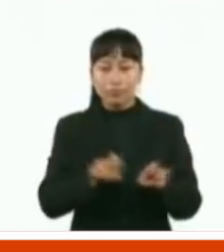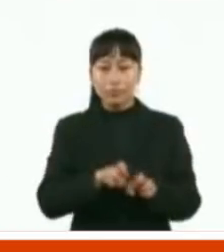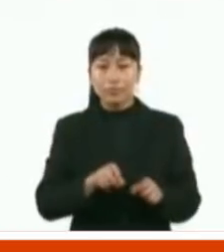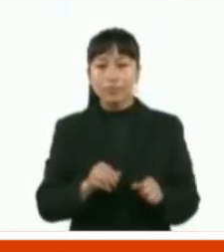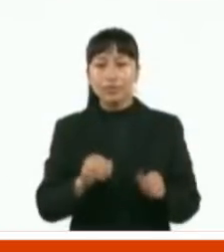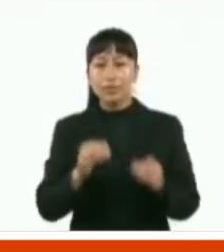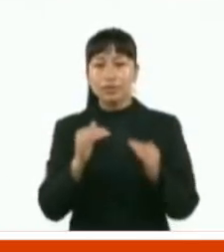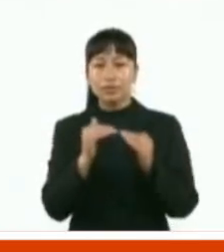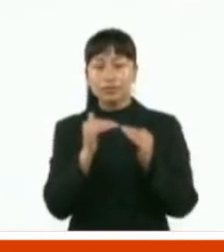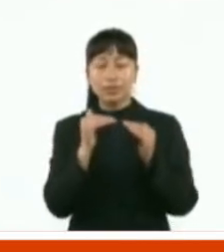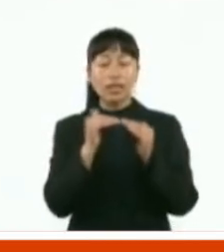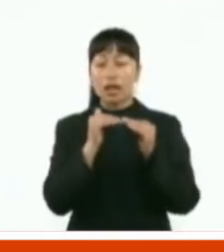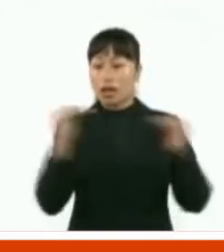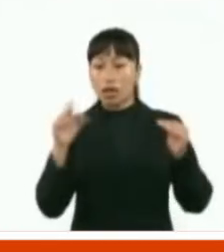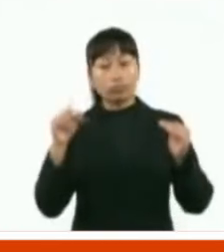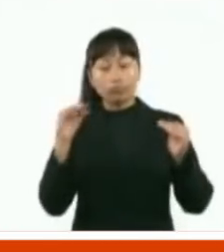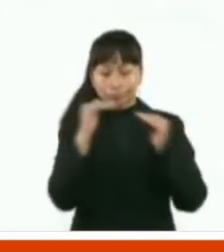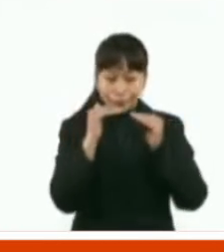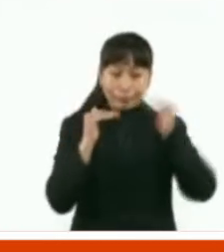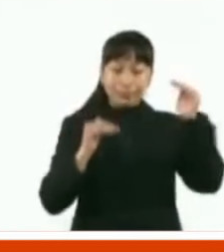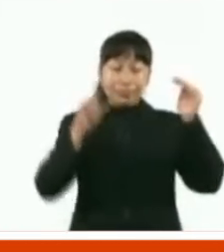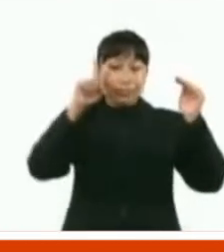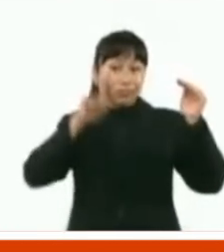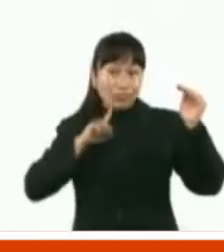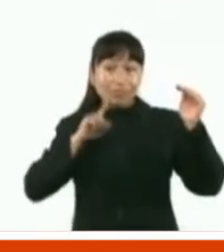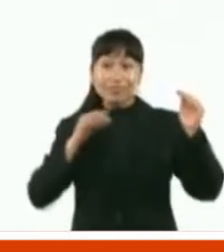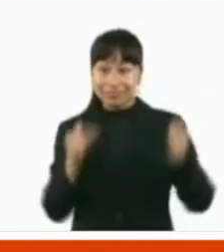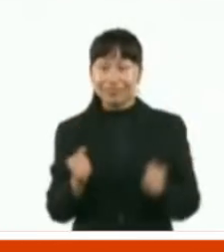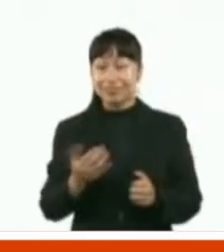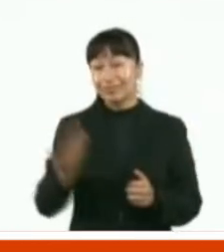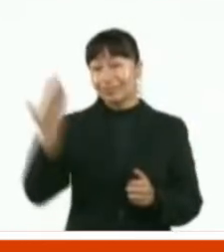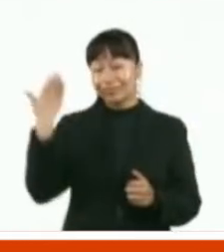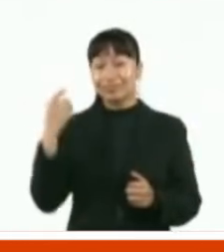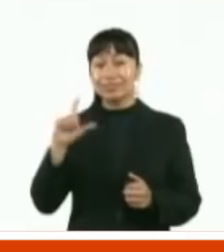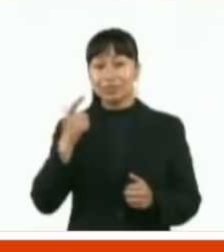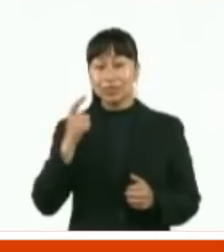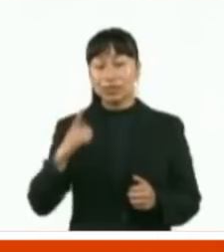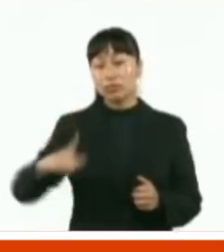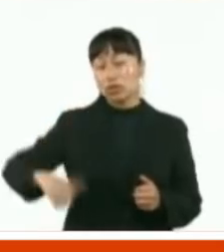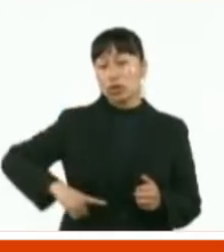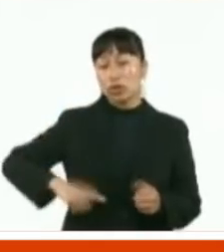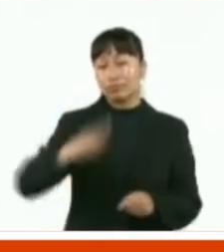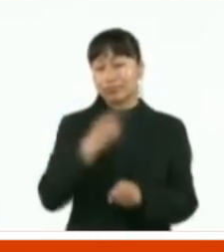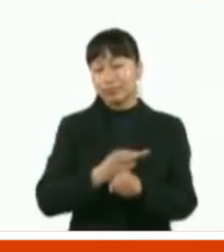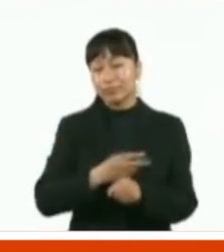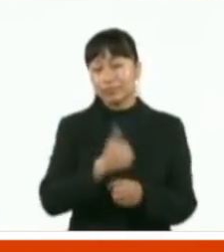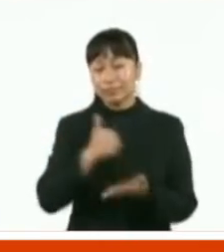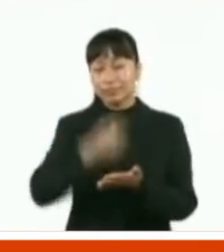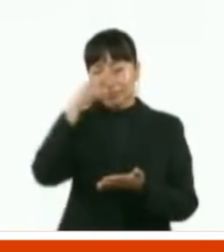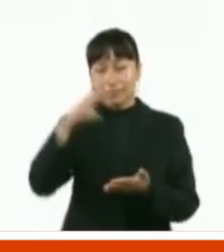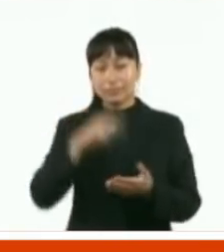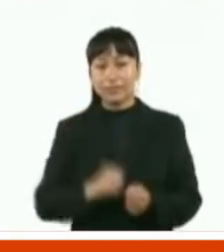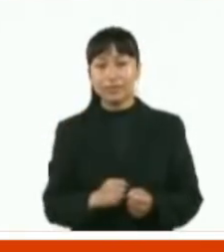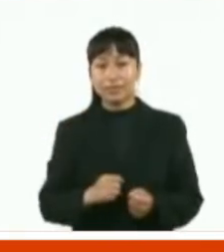paritario, mayoría mujeres, cuando fue jefe de gobierno de la Ciudad de México. Y hoy tiene un